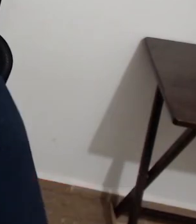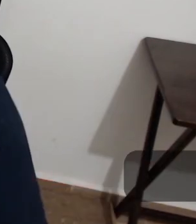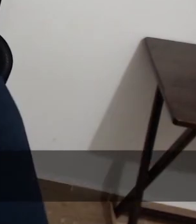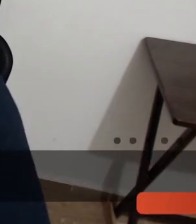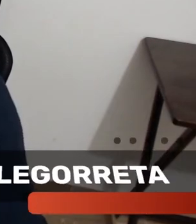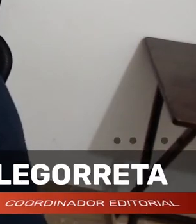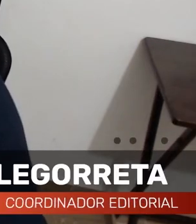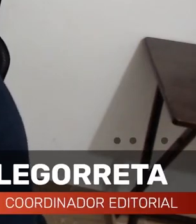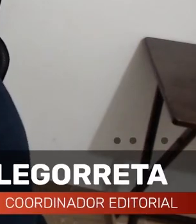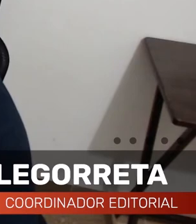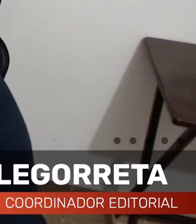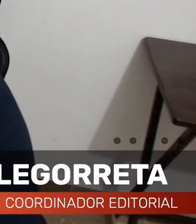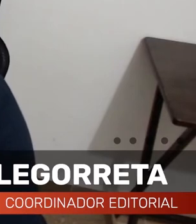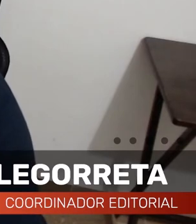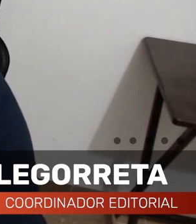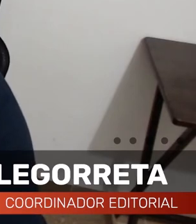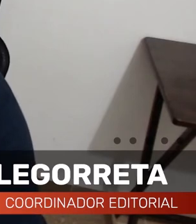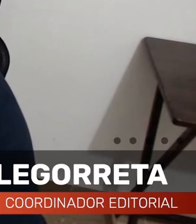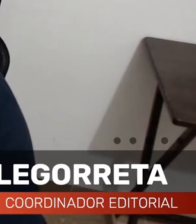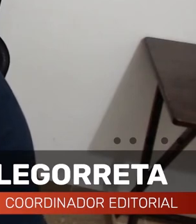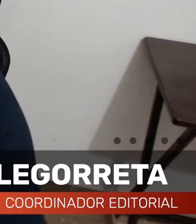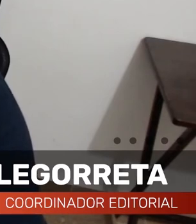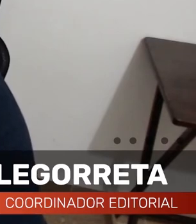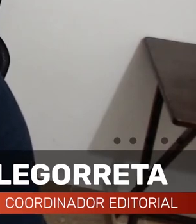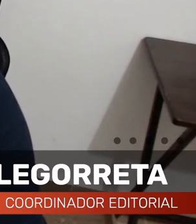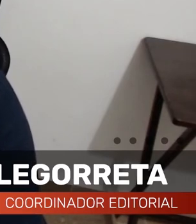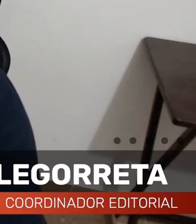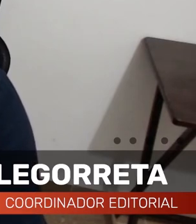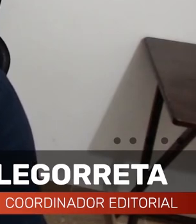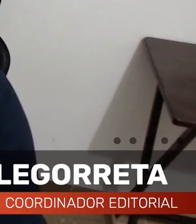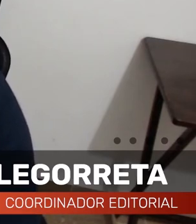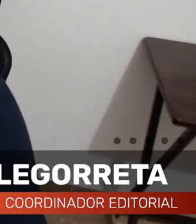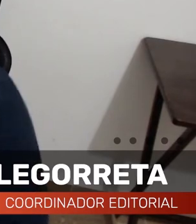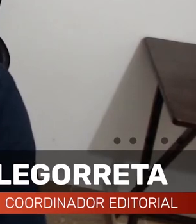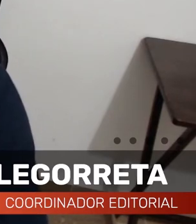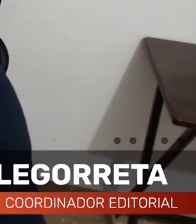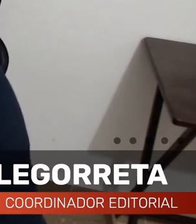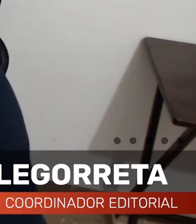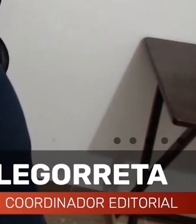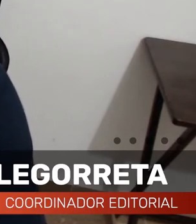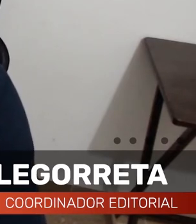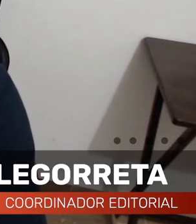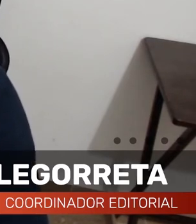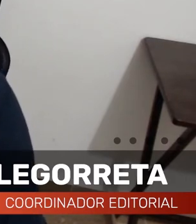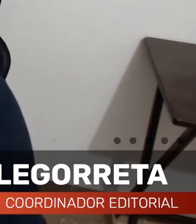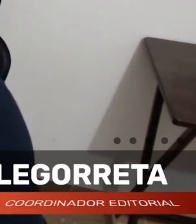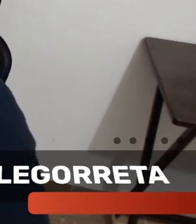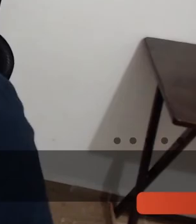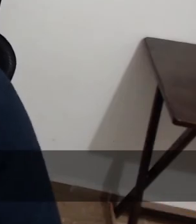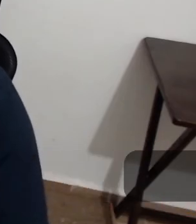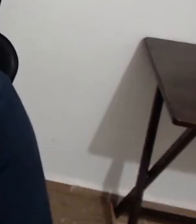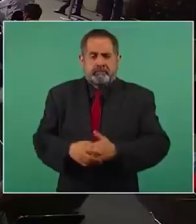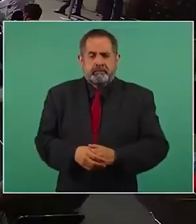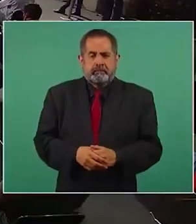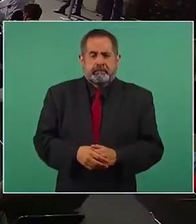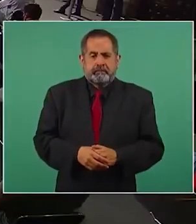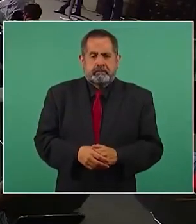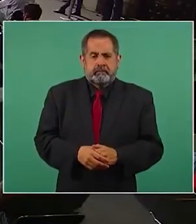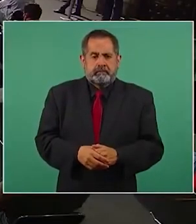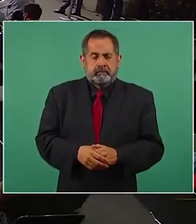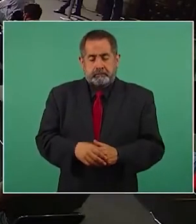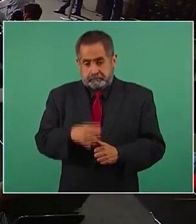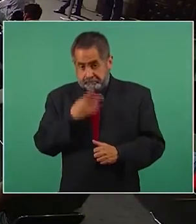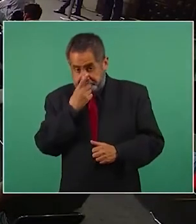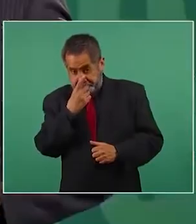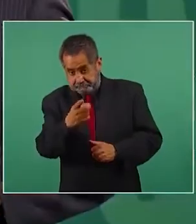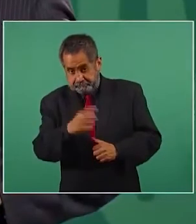comentar, compartir todos los contenidos que compartimos en nuestras redes sociales. Yo soy Enrique Legorreta, nos vemos en la próxima. Te digo una